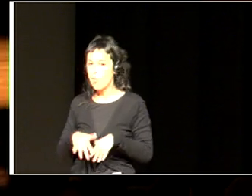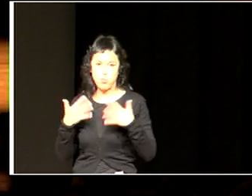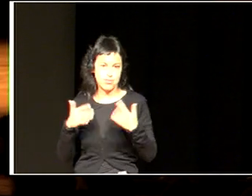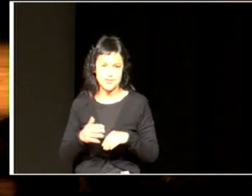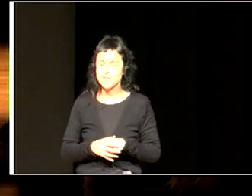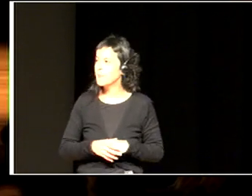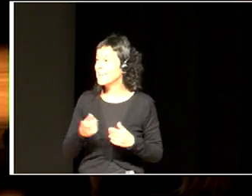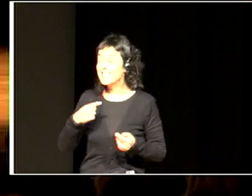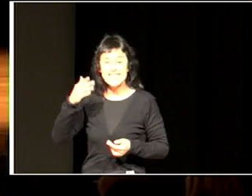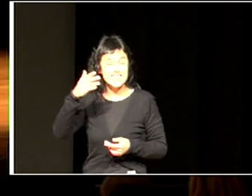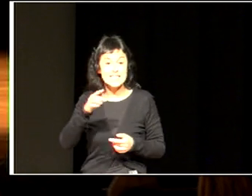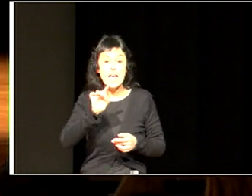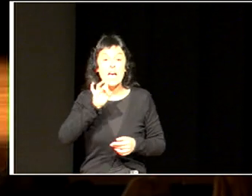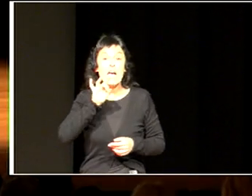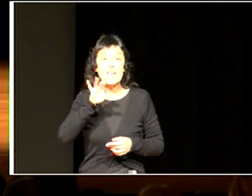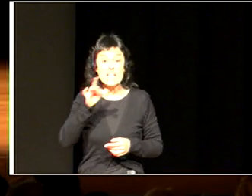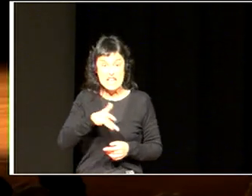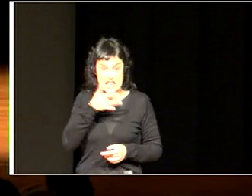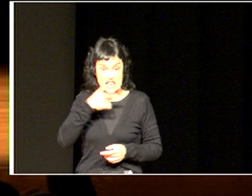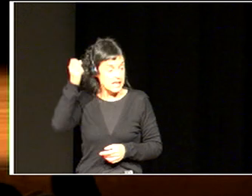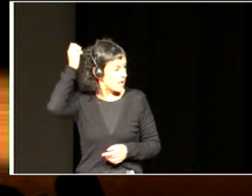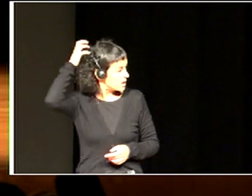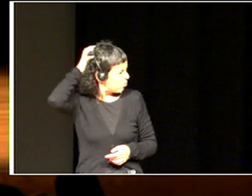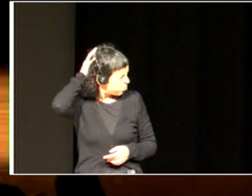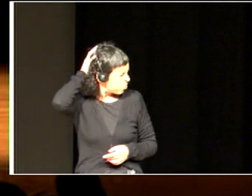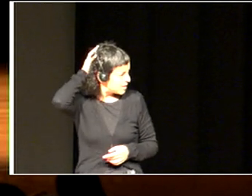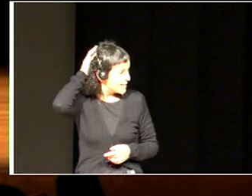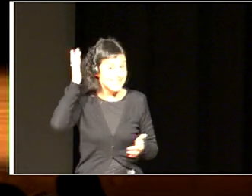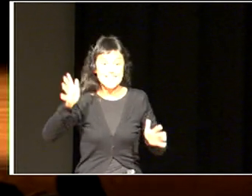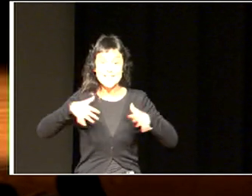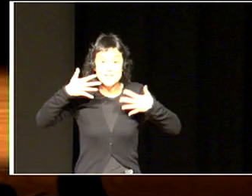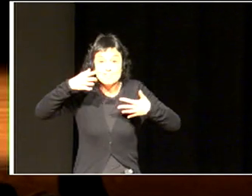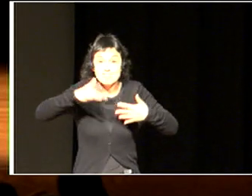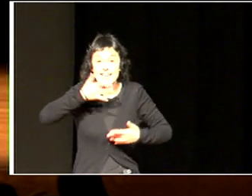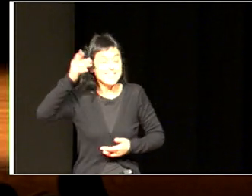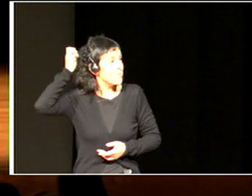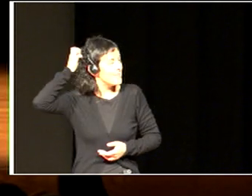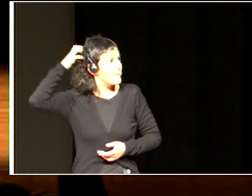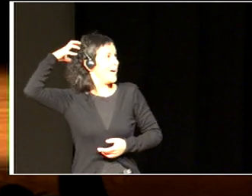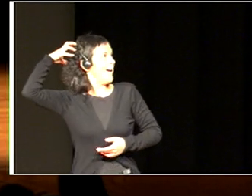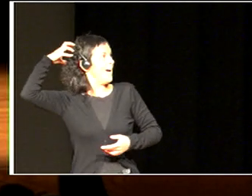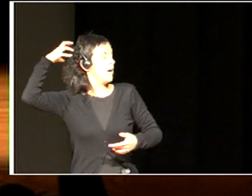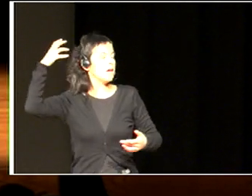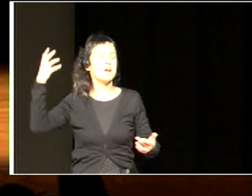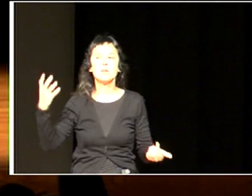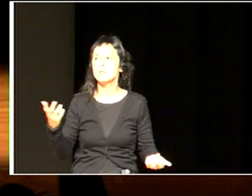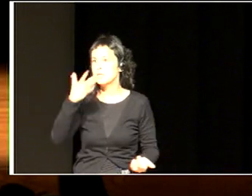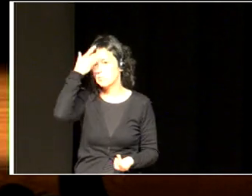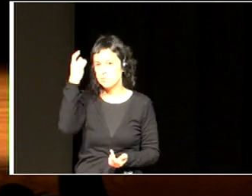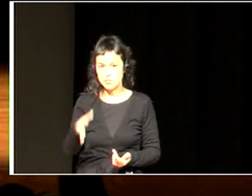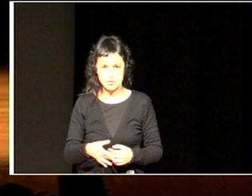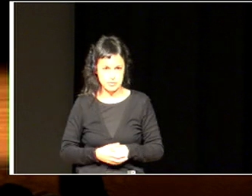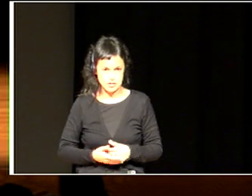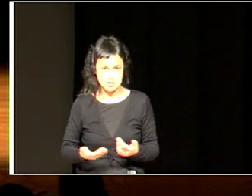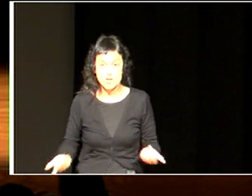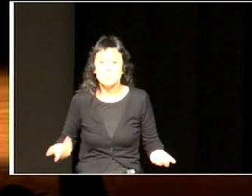y queda todavía 15 días hay un día que te levantas y hoy lo recuperé como es porque despiertan peinadas